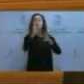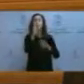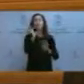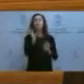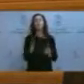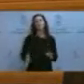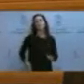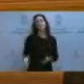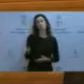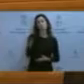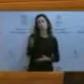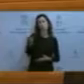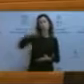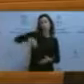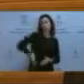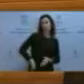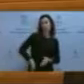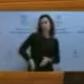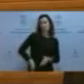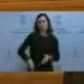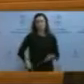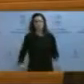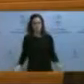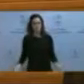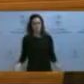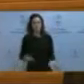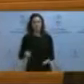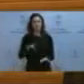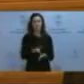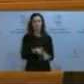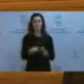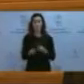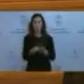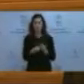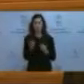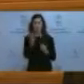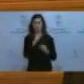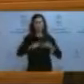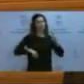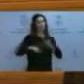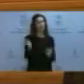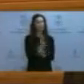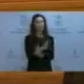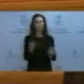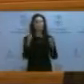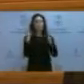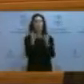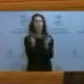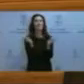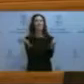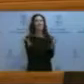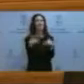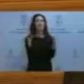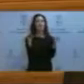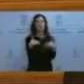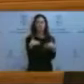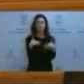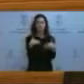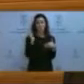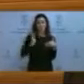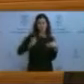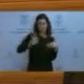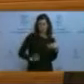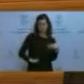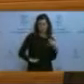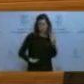de una persona, esos 80.000 euros que nunca llegaron en material escolar y en obras y en mobiliario a ese colegio, justo cuando conocemos la sentencia, ese